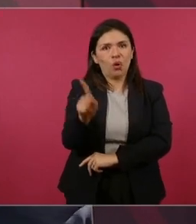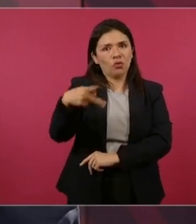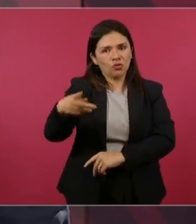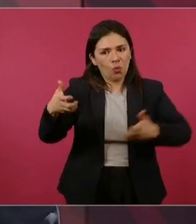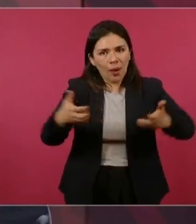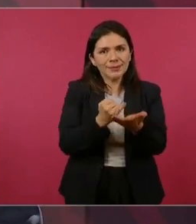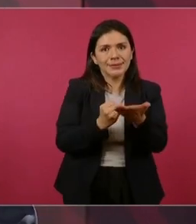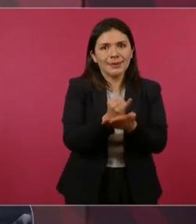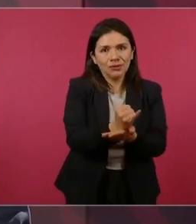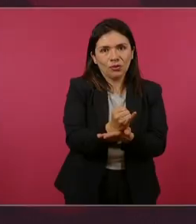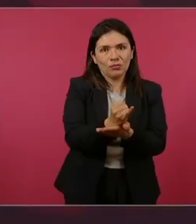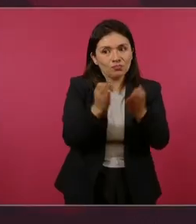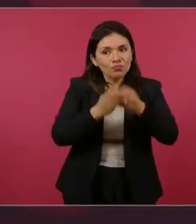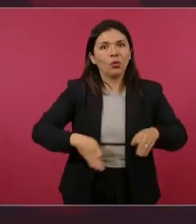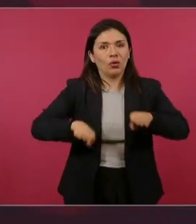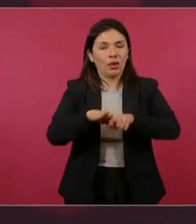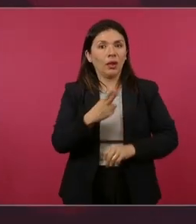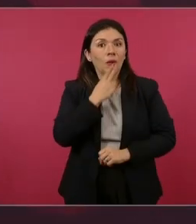pueblos,